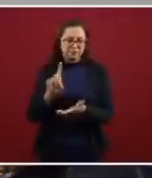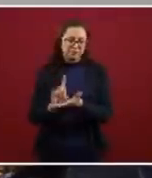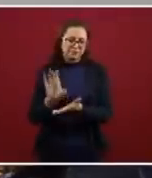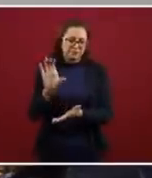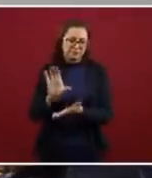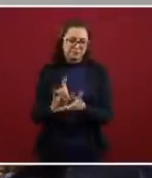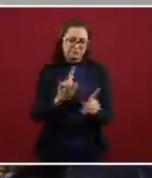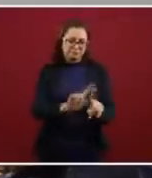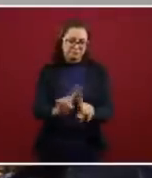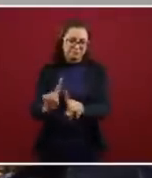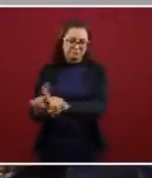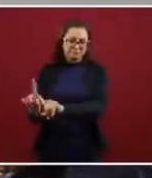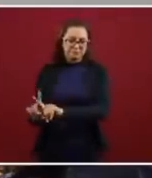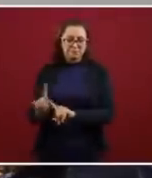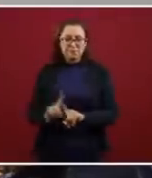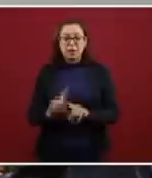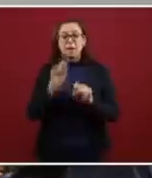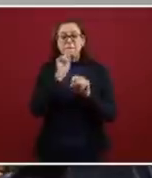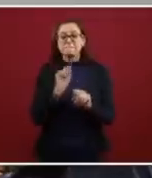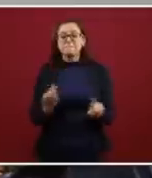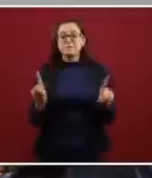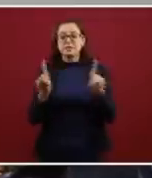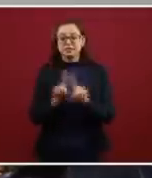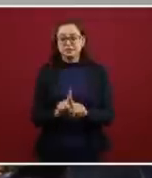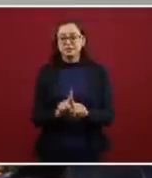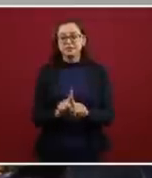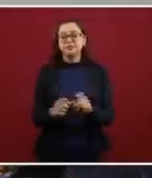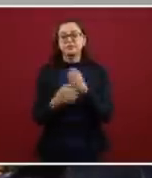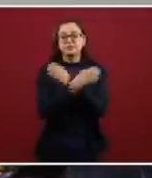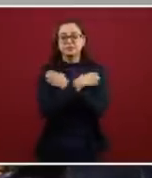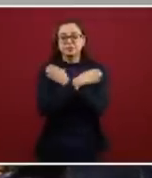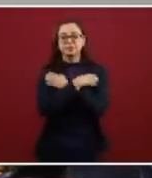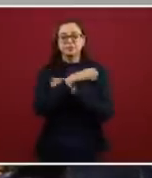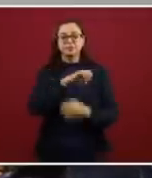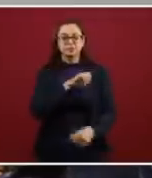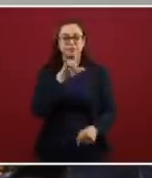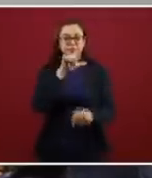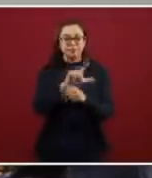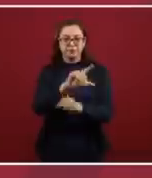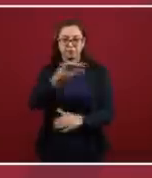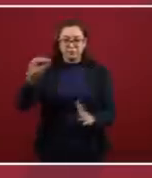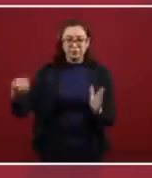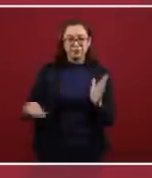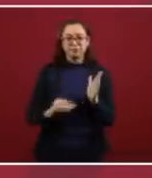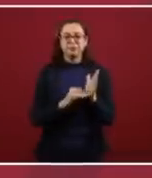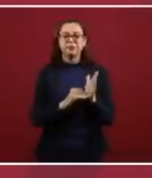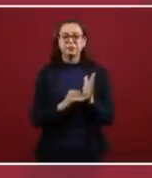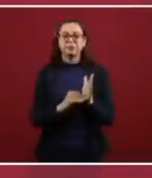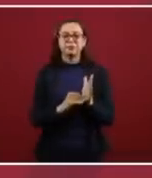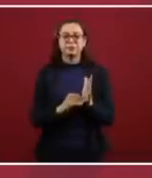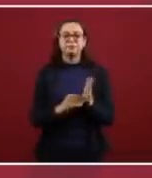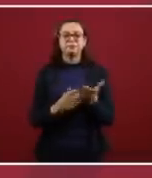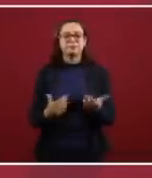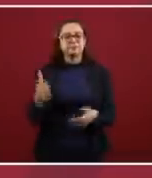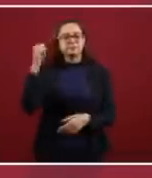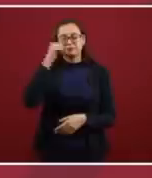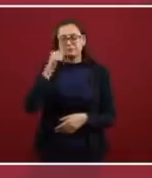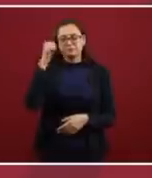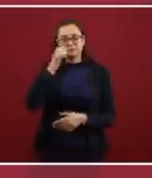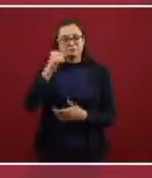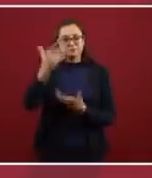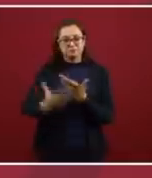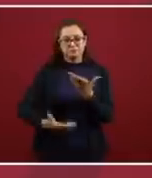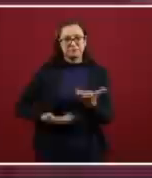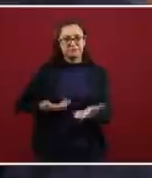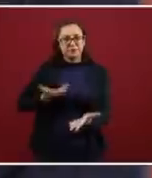discapacidades, y aquí incluye la educación especial, que siempre también nos están planteando